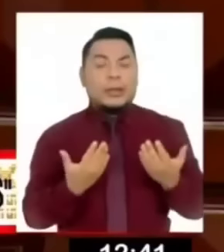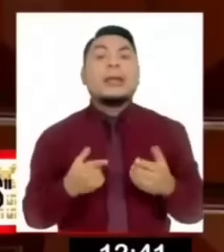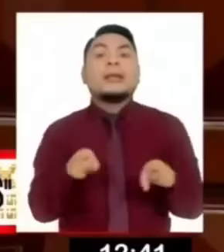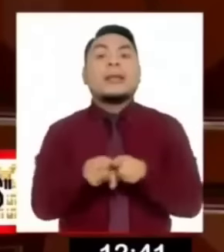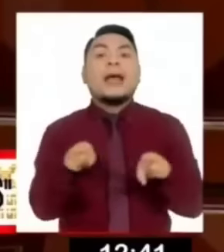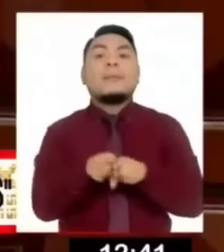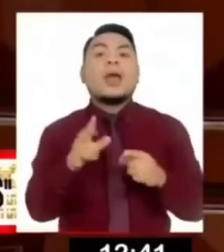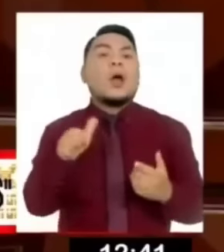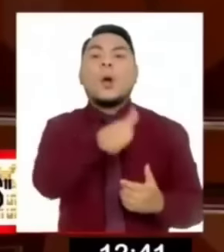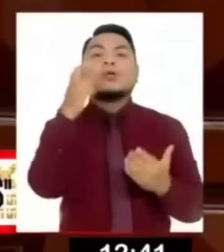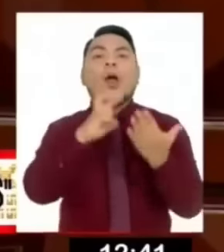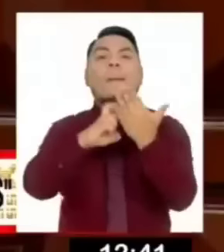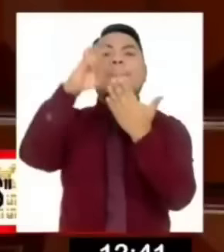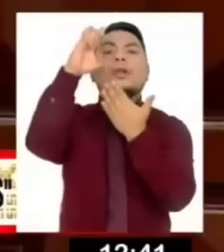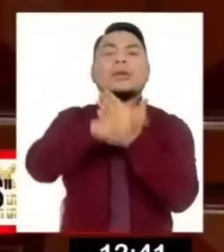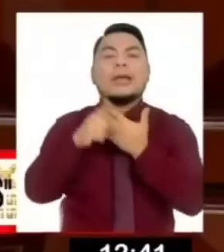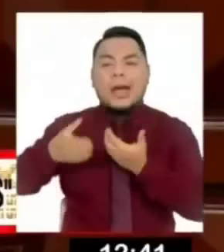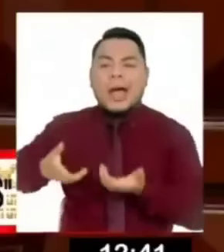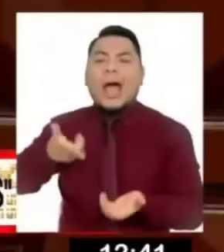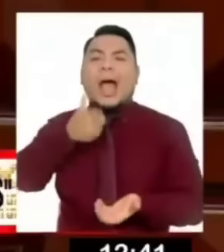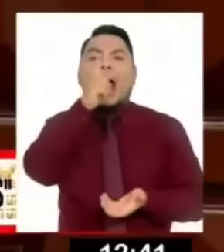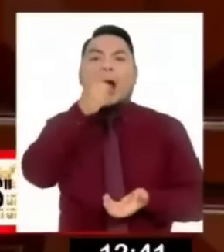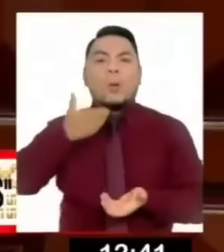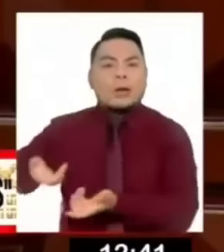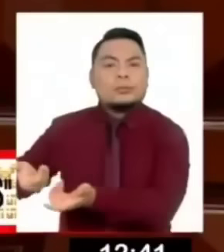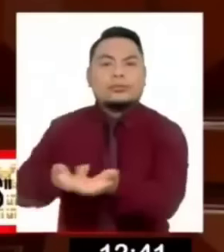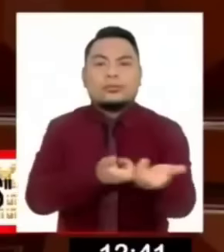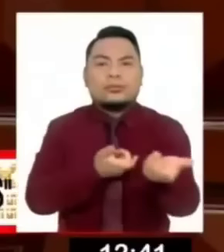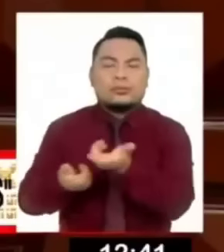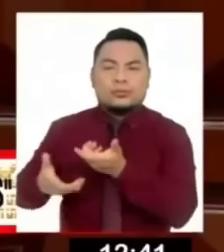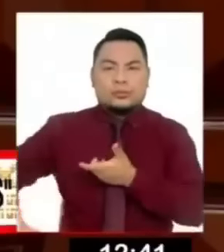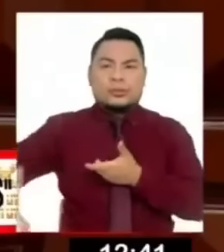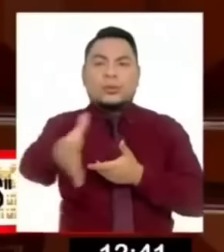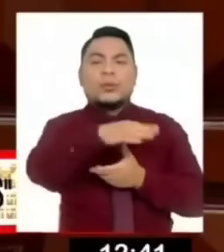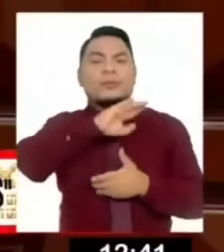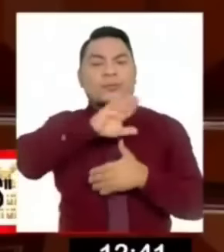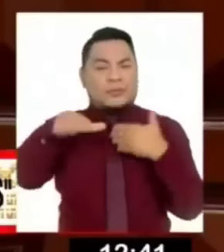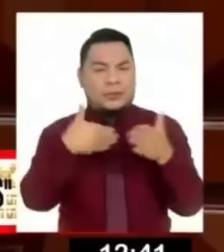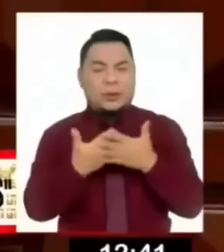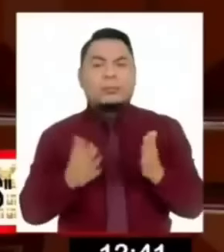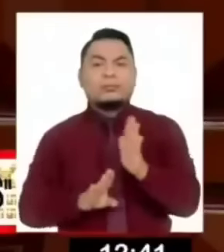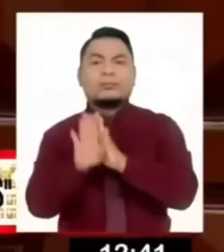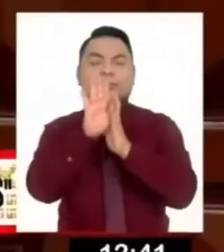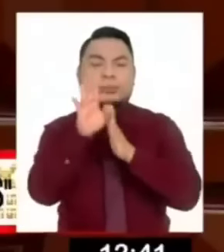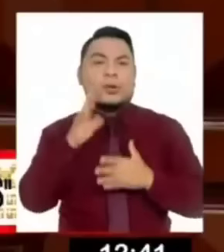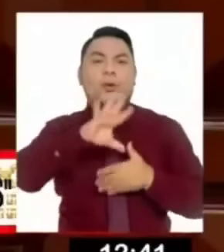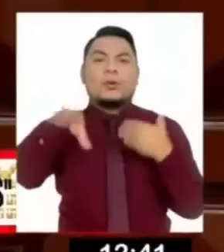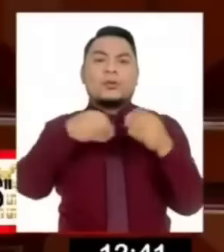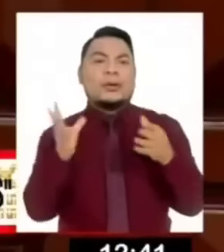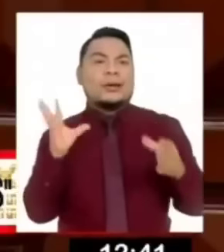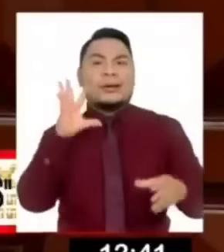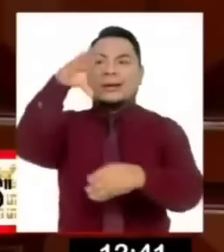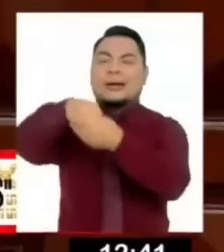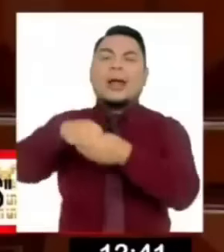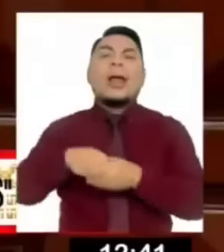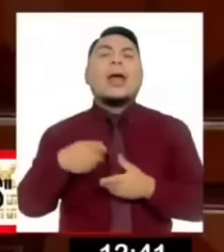irrigación, asimismo proyectos de siembra y cosecha de agua para integrarnos a los mercados